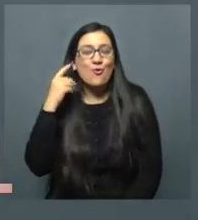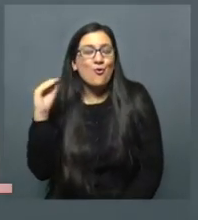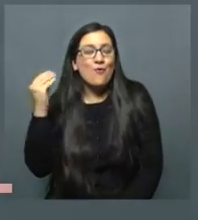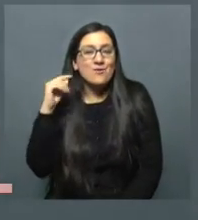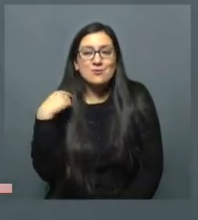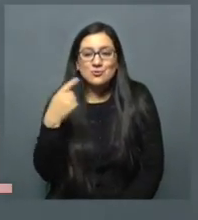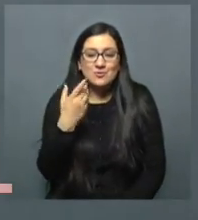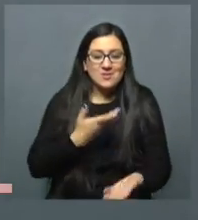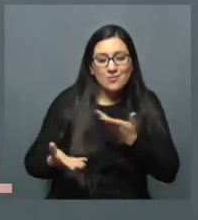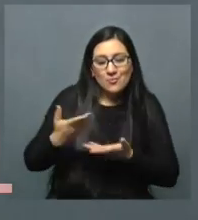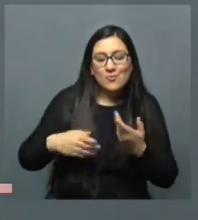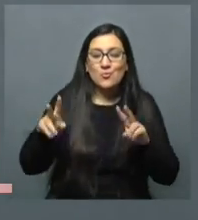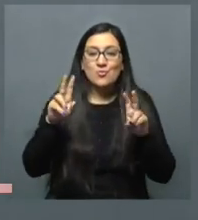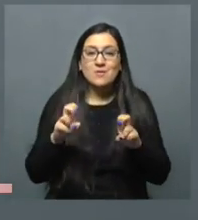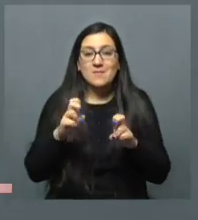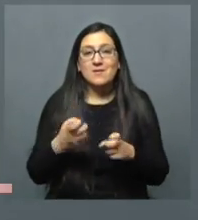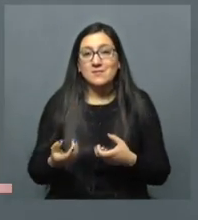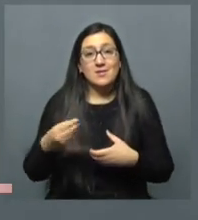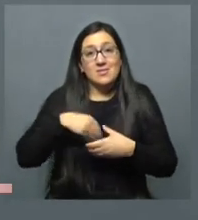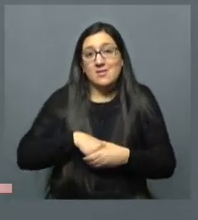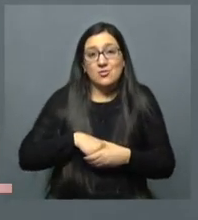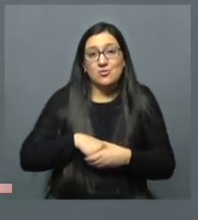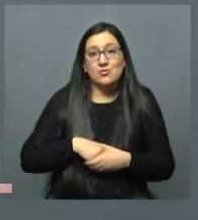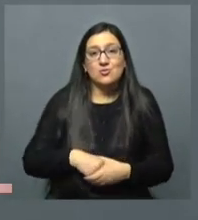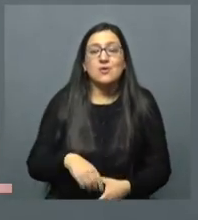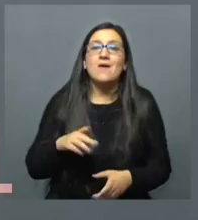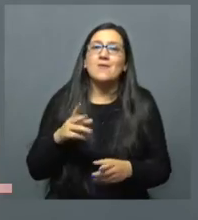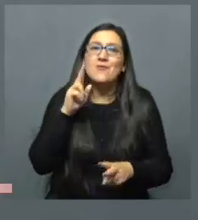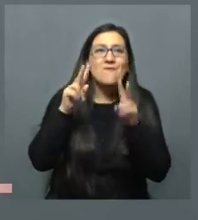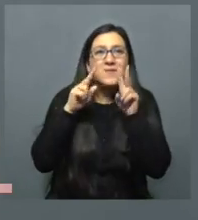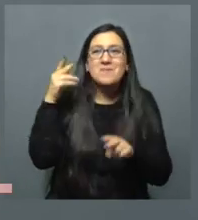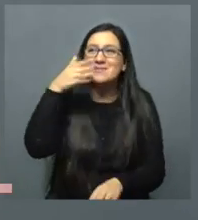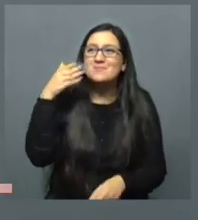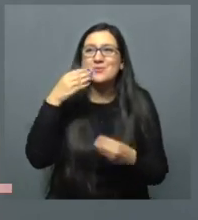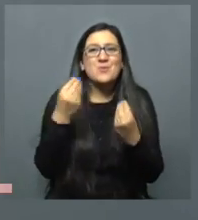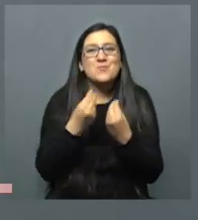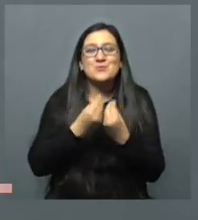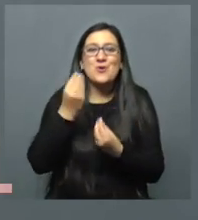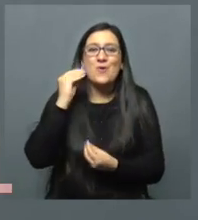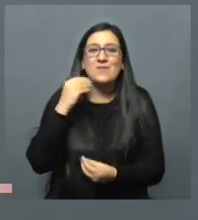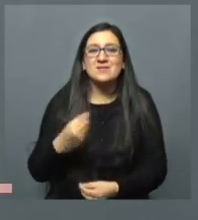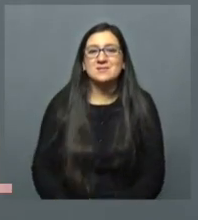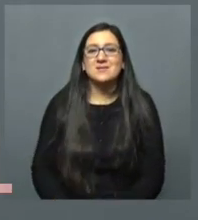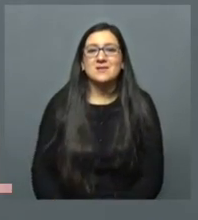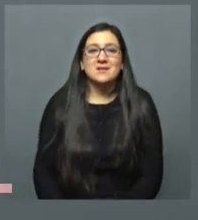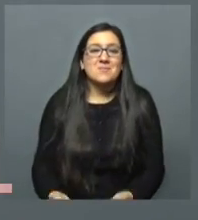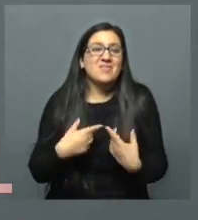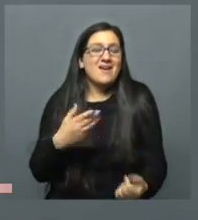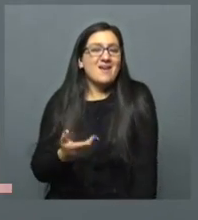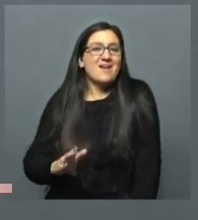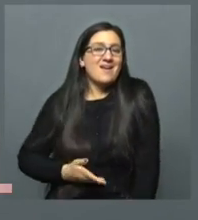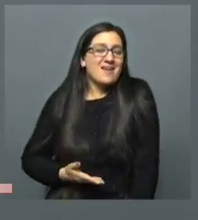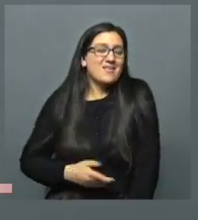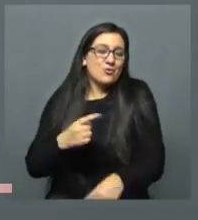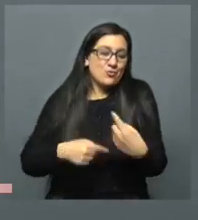interactuamos con una temática que nos atraviesa. Vi participación de tantos jóvenes que me inspira a mí y a muchos a seguir trabajando por la